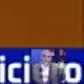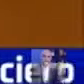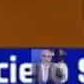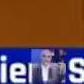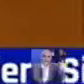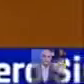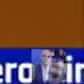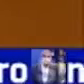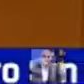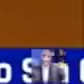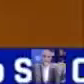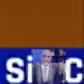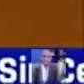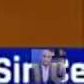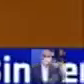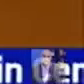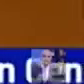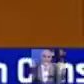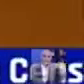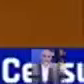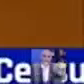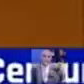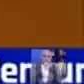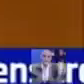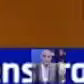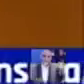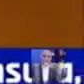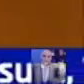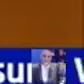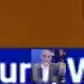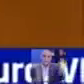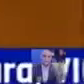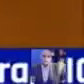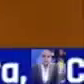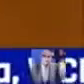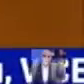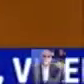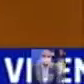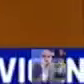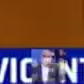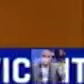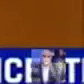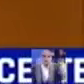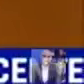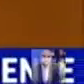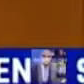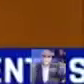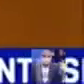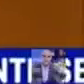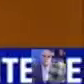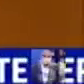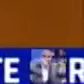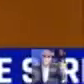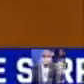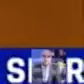debo decir que secundamos la segunda parte de la intervención del senador Juan Cepeda